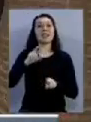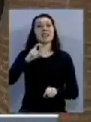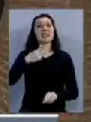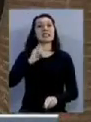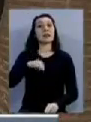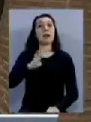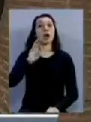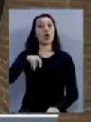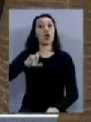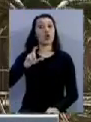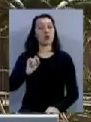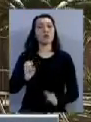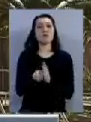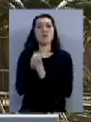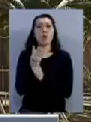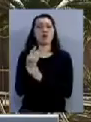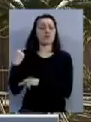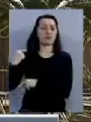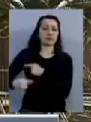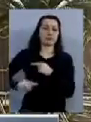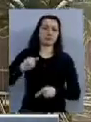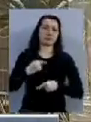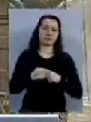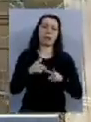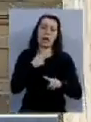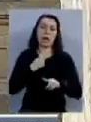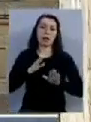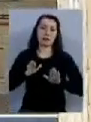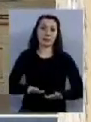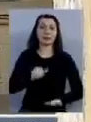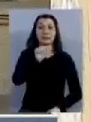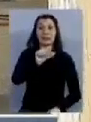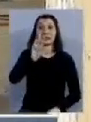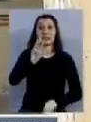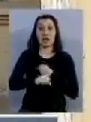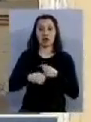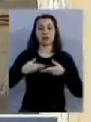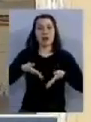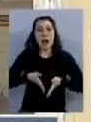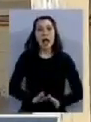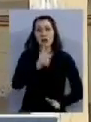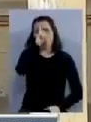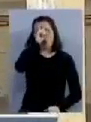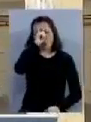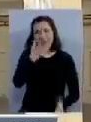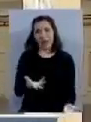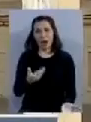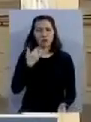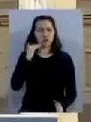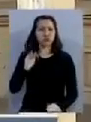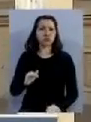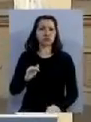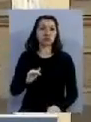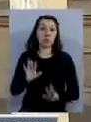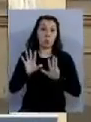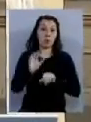se moderniza manteniendo su legado. Hace 63 años que nací acá en este hospital. De muy chico, de los 9 años